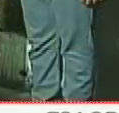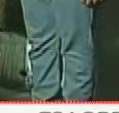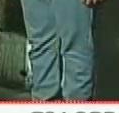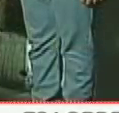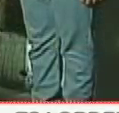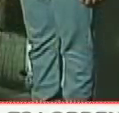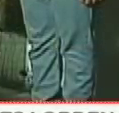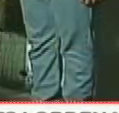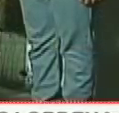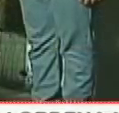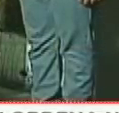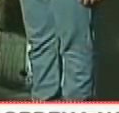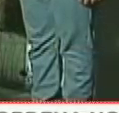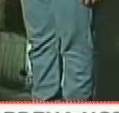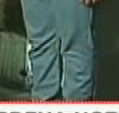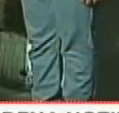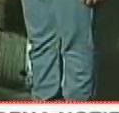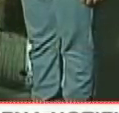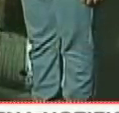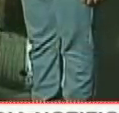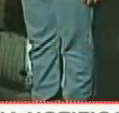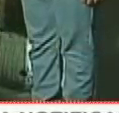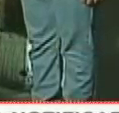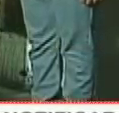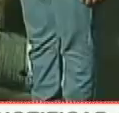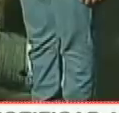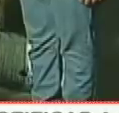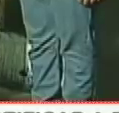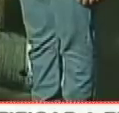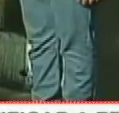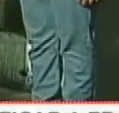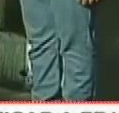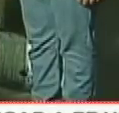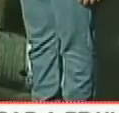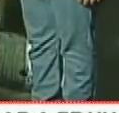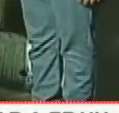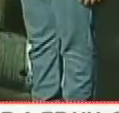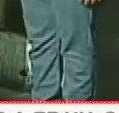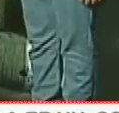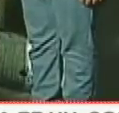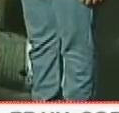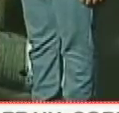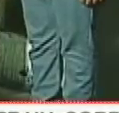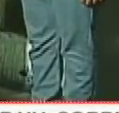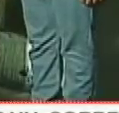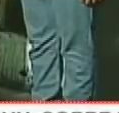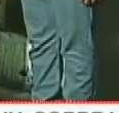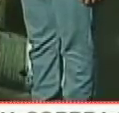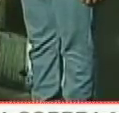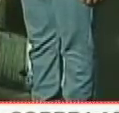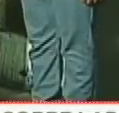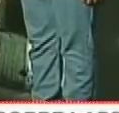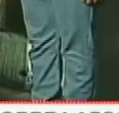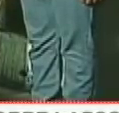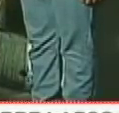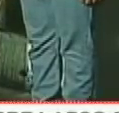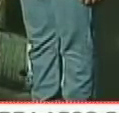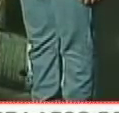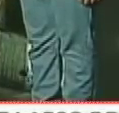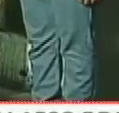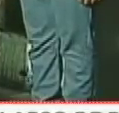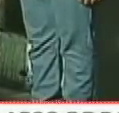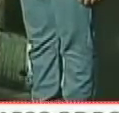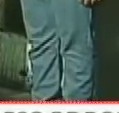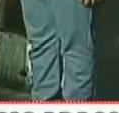Martes 10 de septiembre y estamos, bueno, a toda velocidad, con los